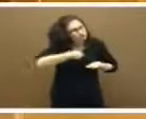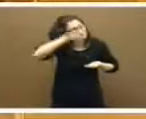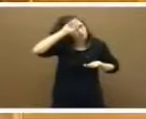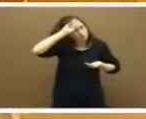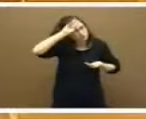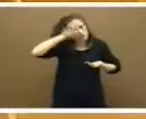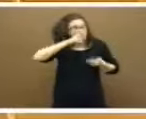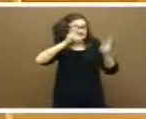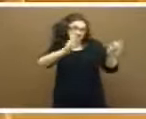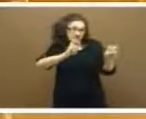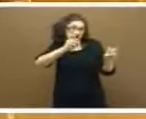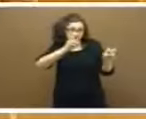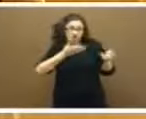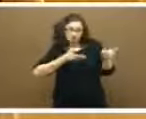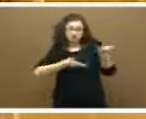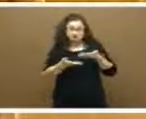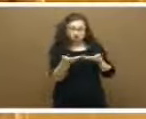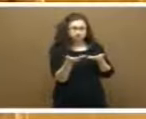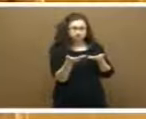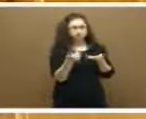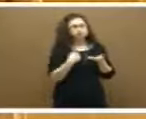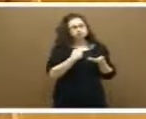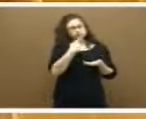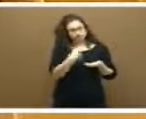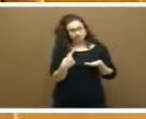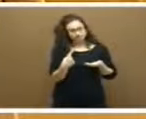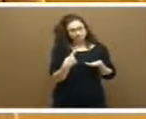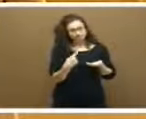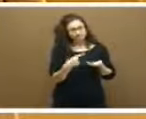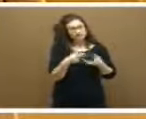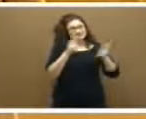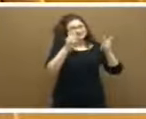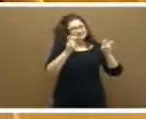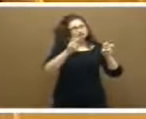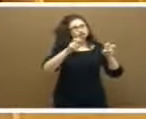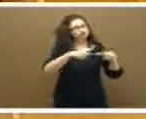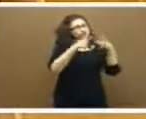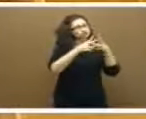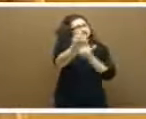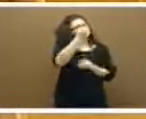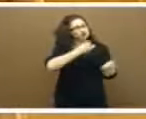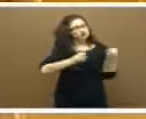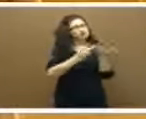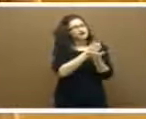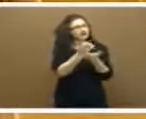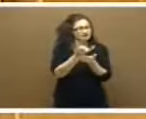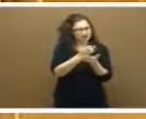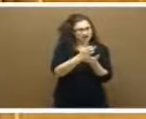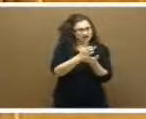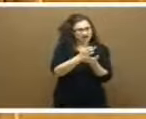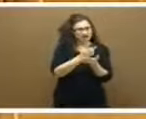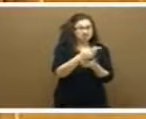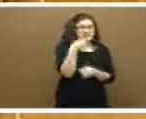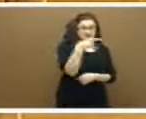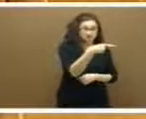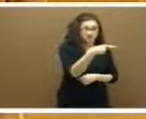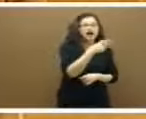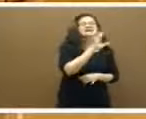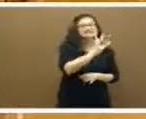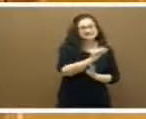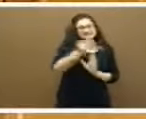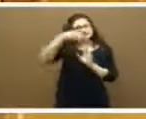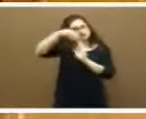elemento compensatorio, le tengo que decir que la desventaja por factores socioeconómicos y geográficos sí se tiene en cuenta a la